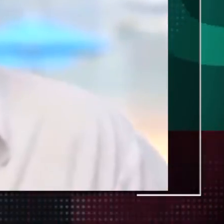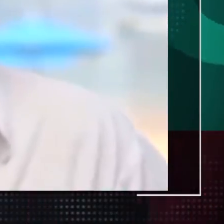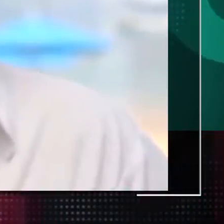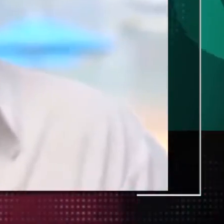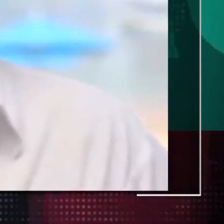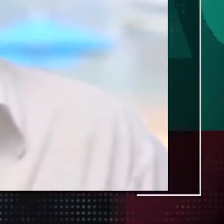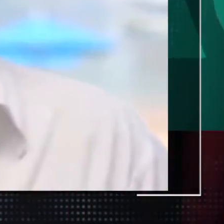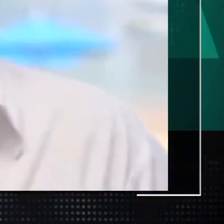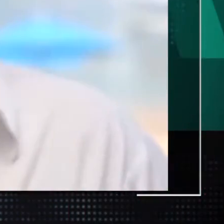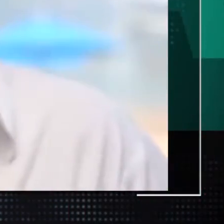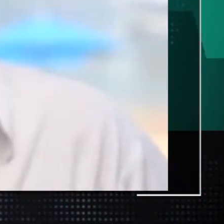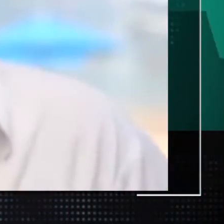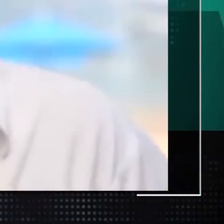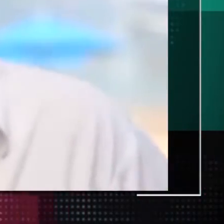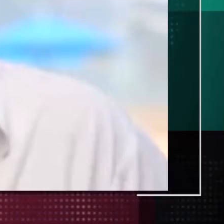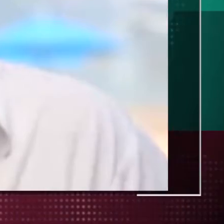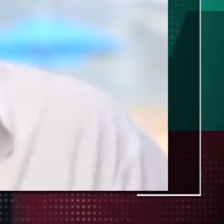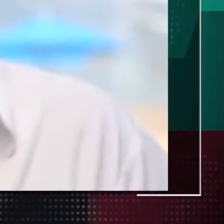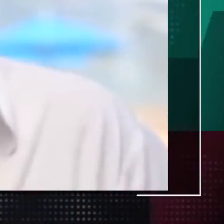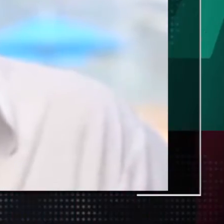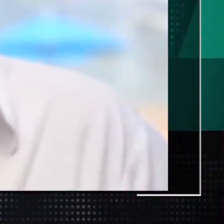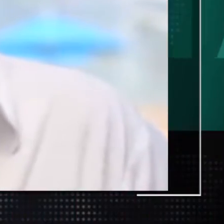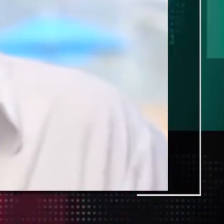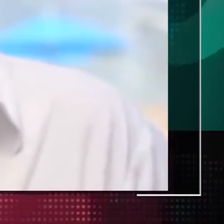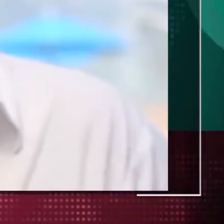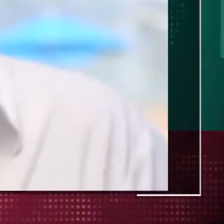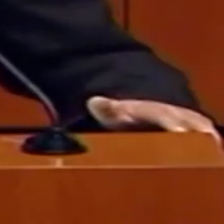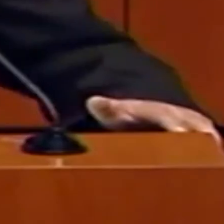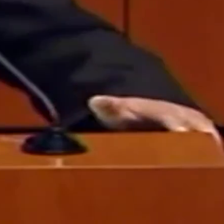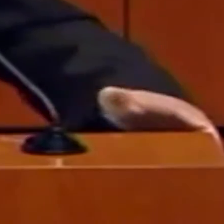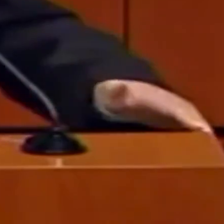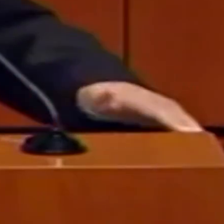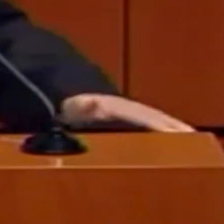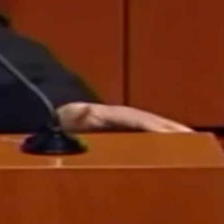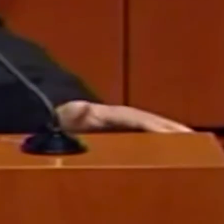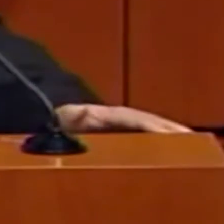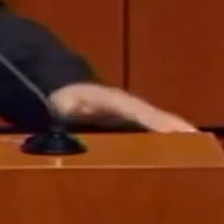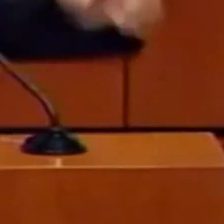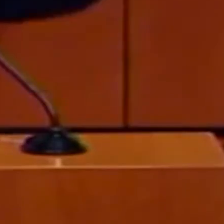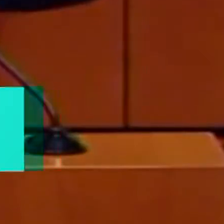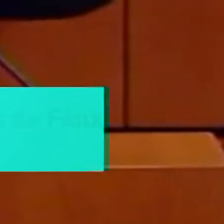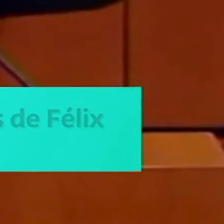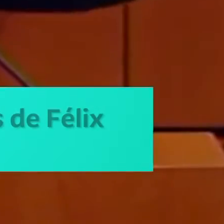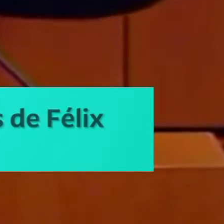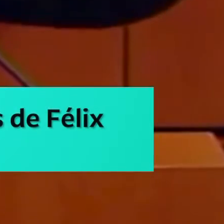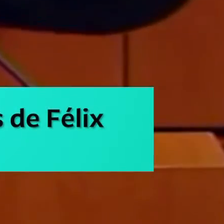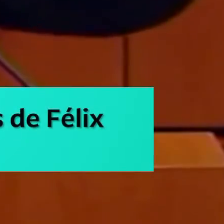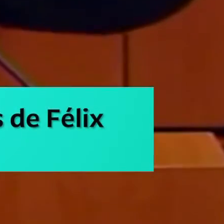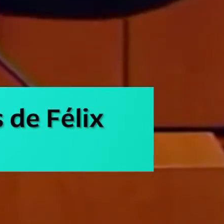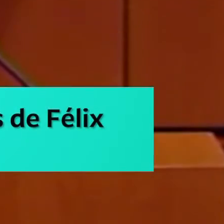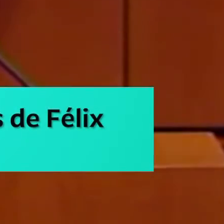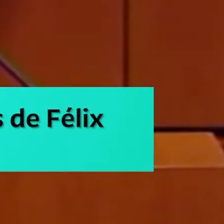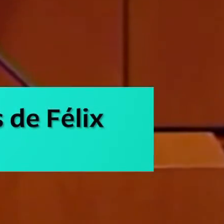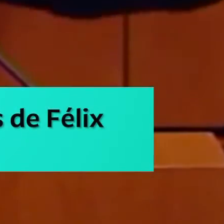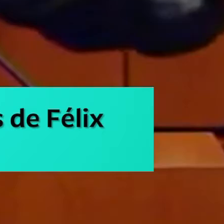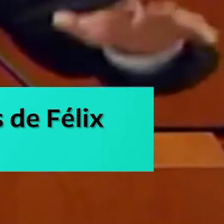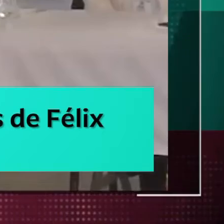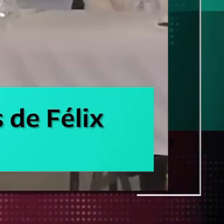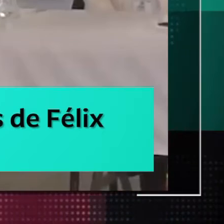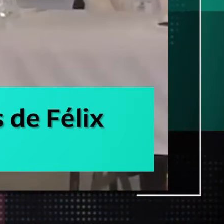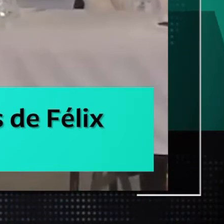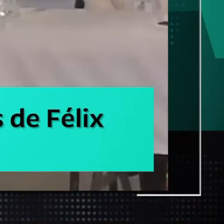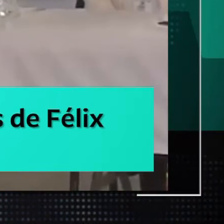la ley general de instituciones y procedimientos electorales que establece que un aspirante que no